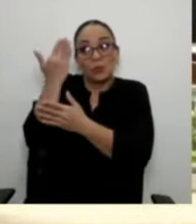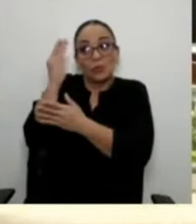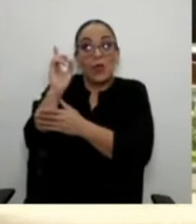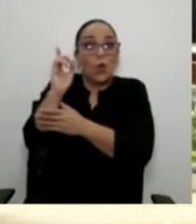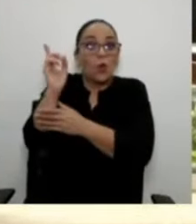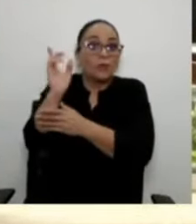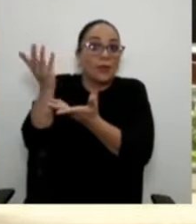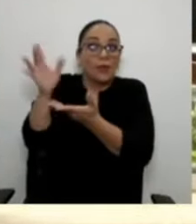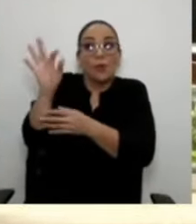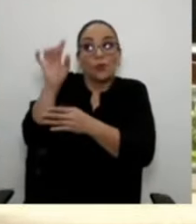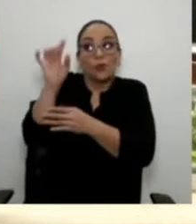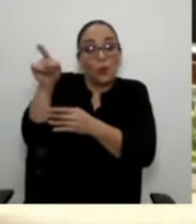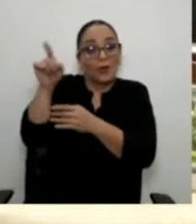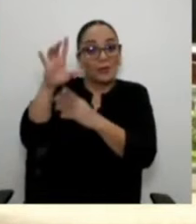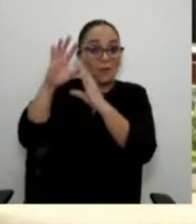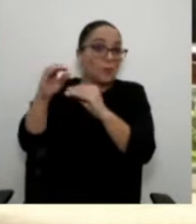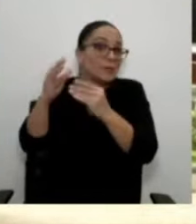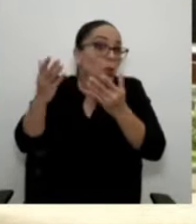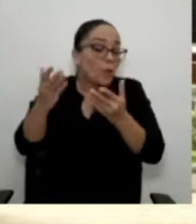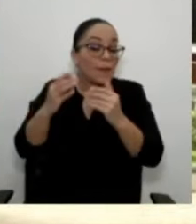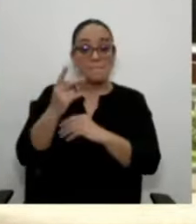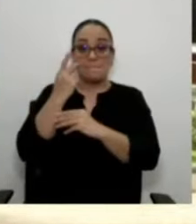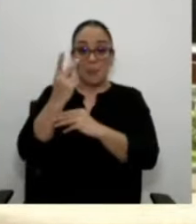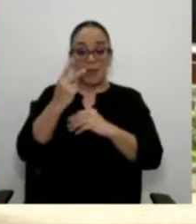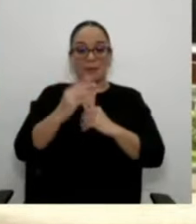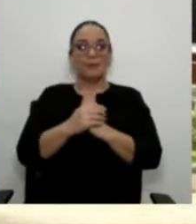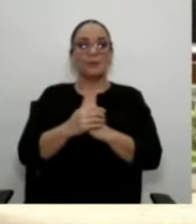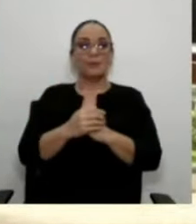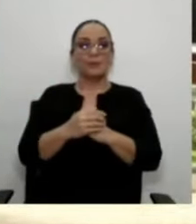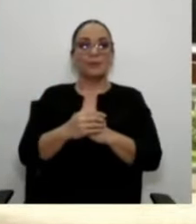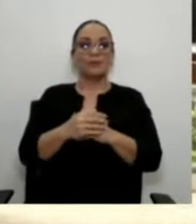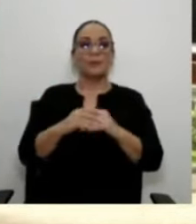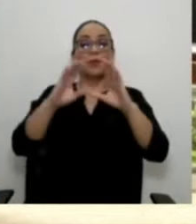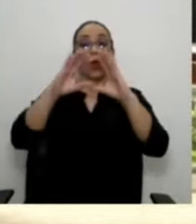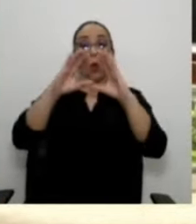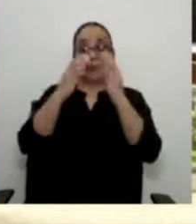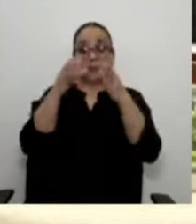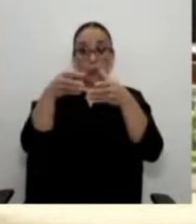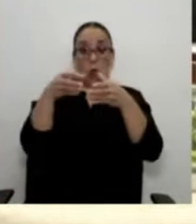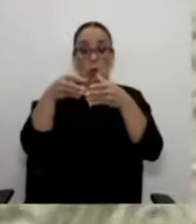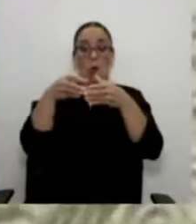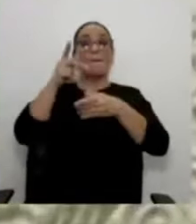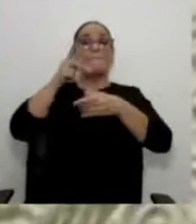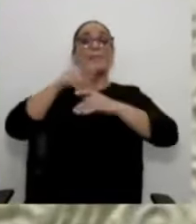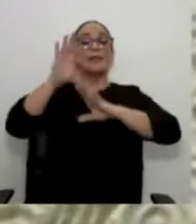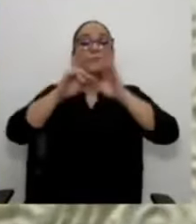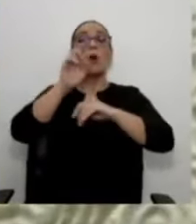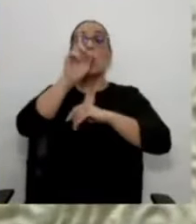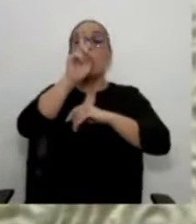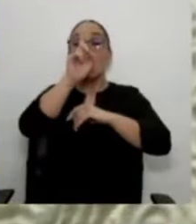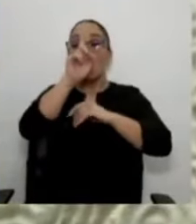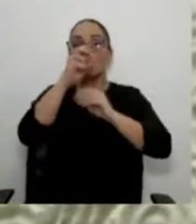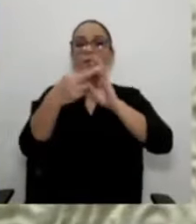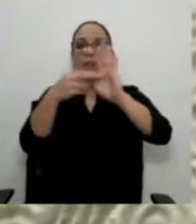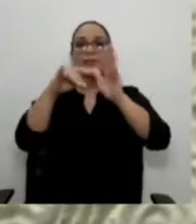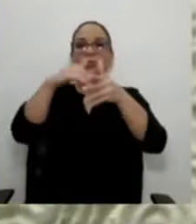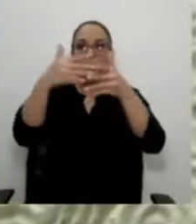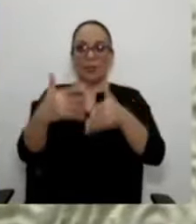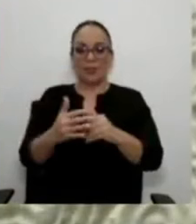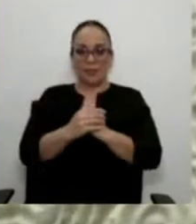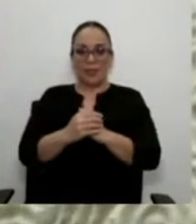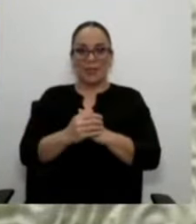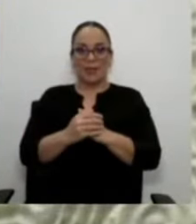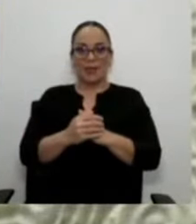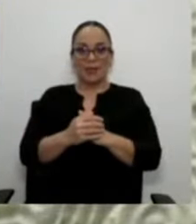esa información. Fíjese que en la comisión participa un representante estudiantil y a pesar